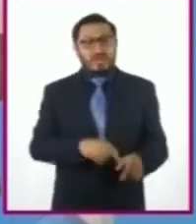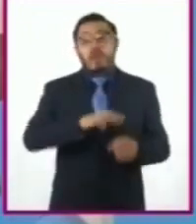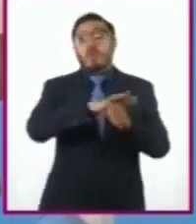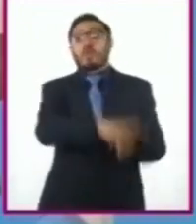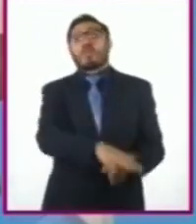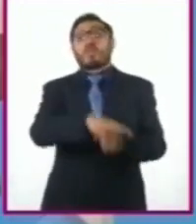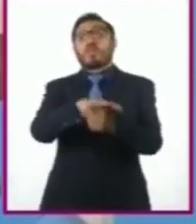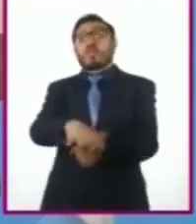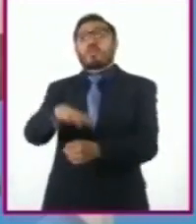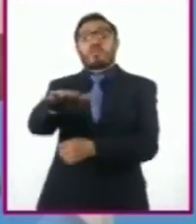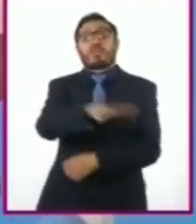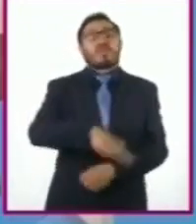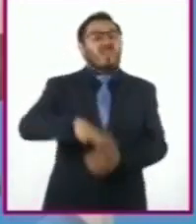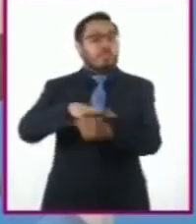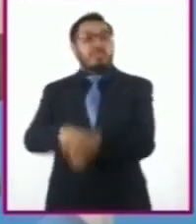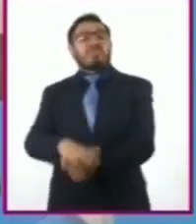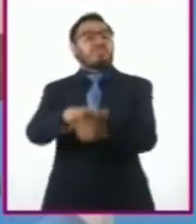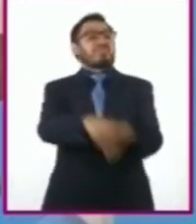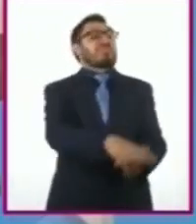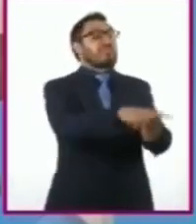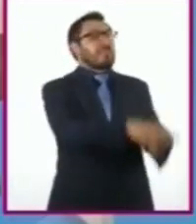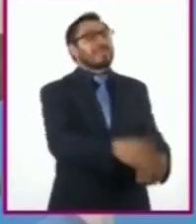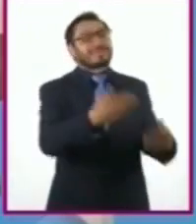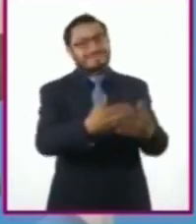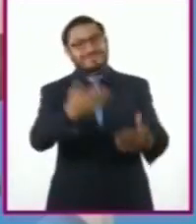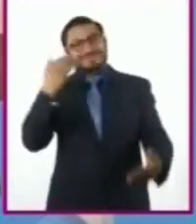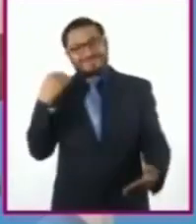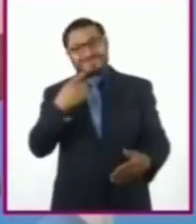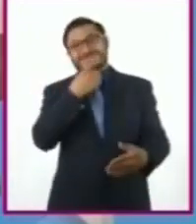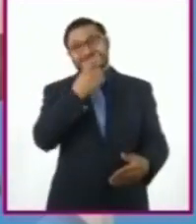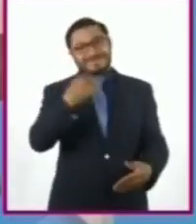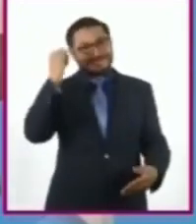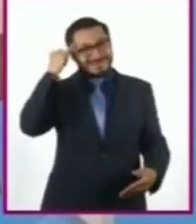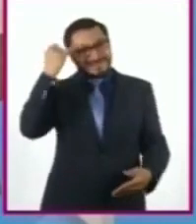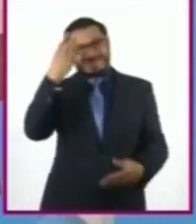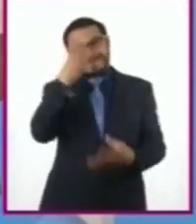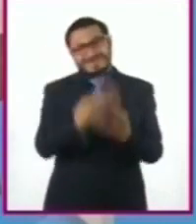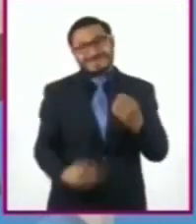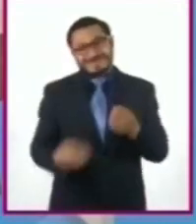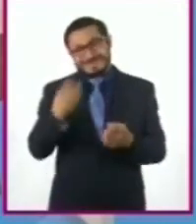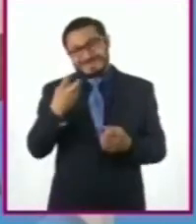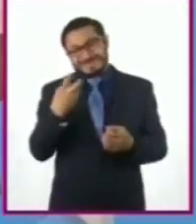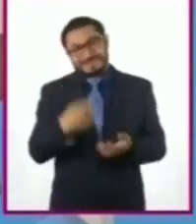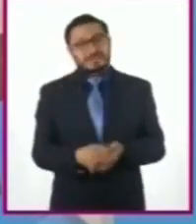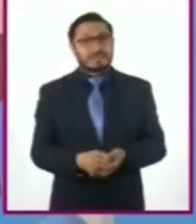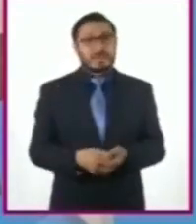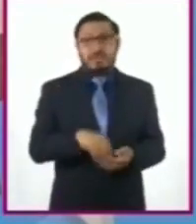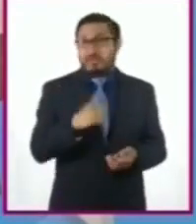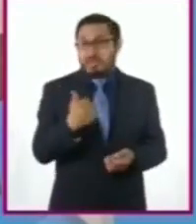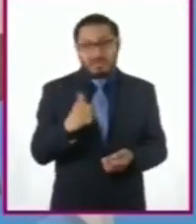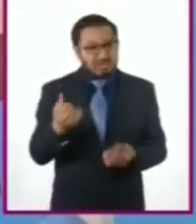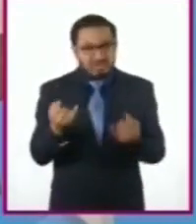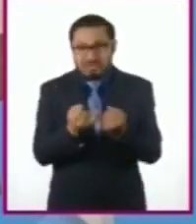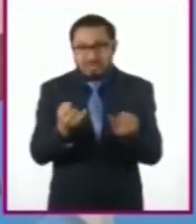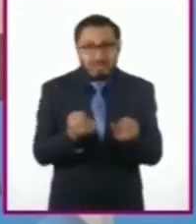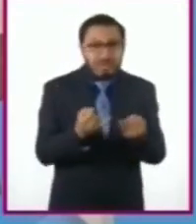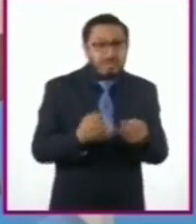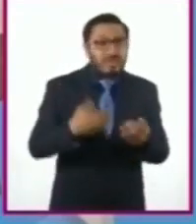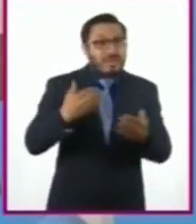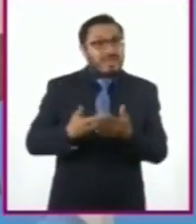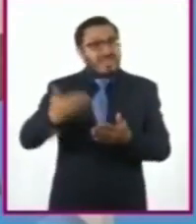los señoríos antes dominados por la Triple Alianza e incluso de otros,